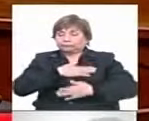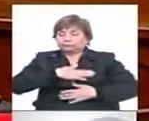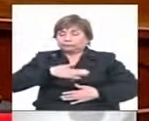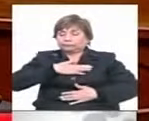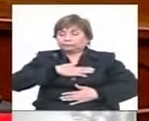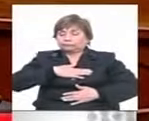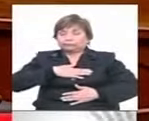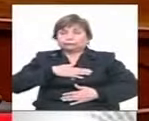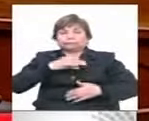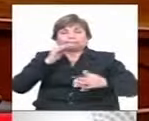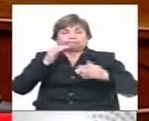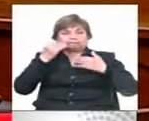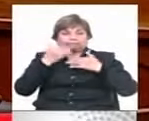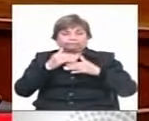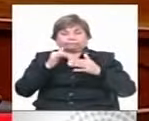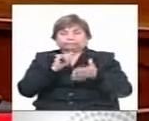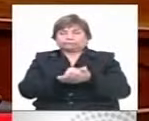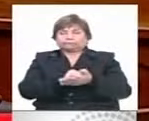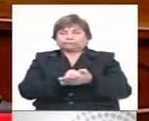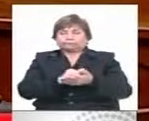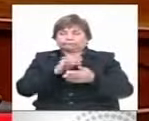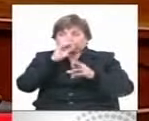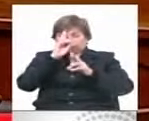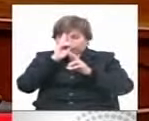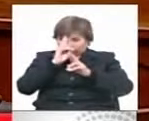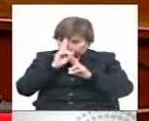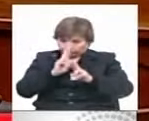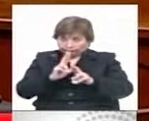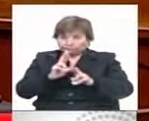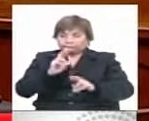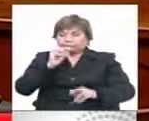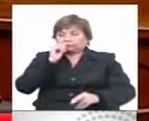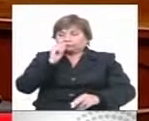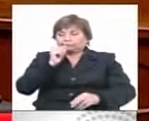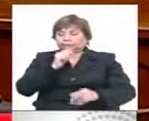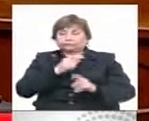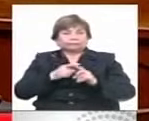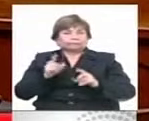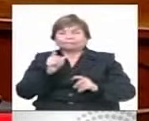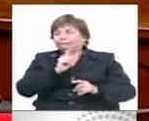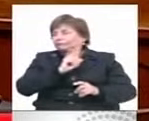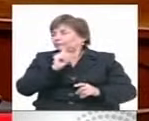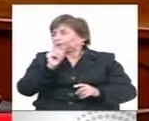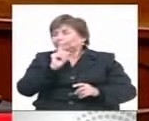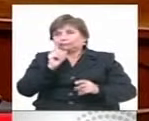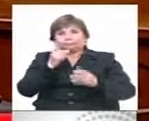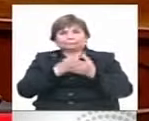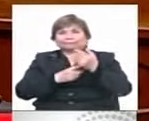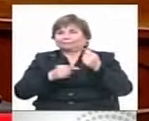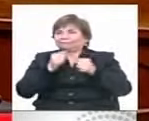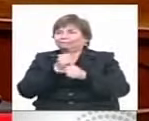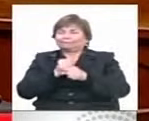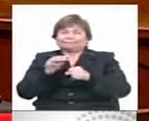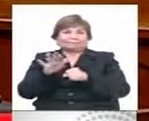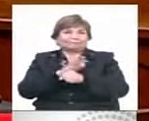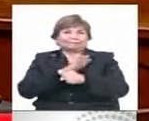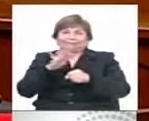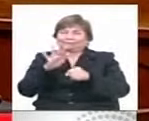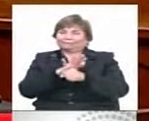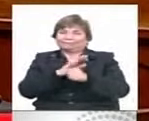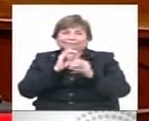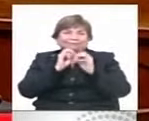satisfactorios y en el marco del respeto a los derechos. Pero la confianza y la transparencia no es suficiente para resolver